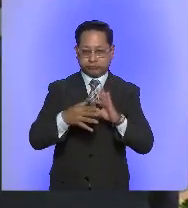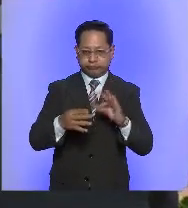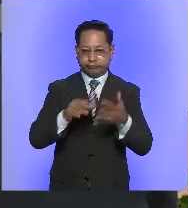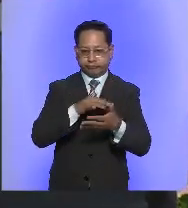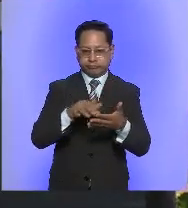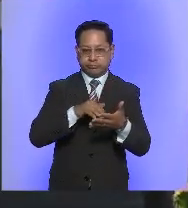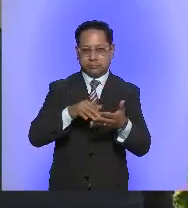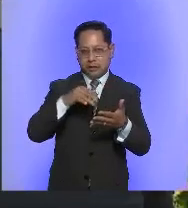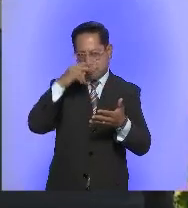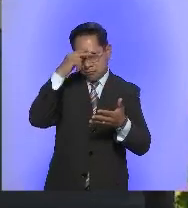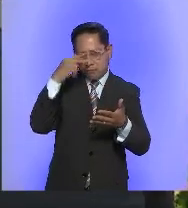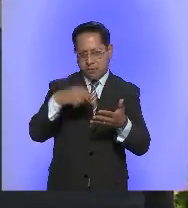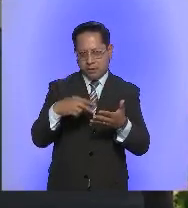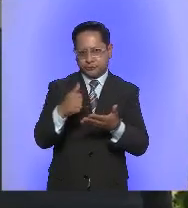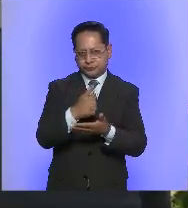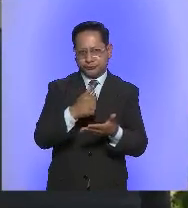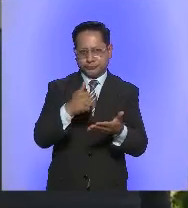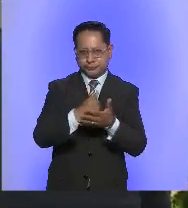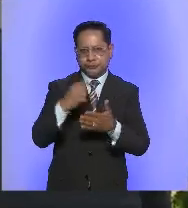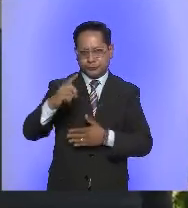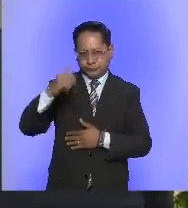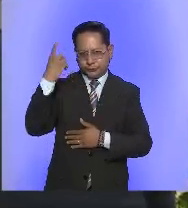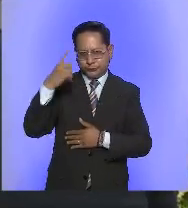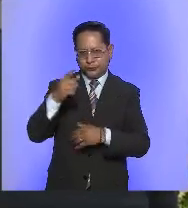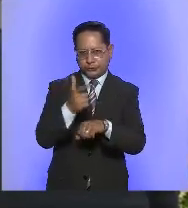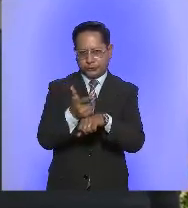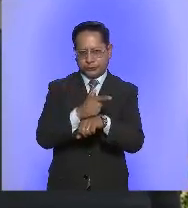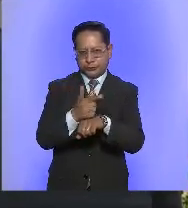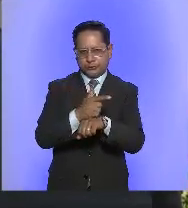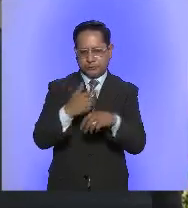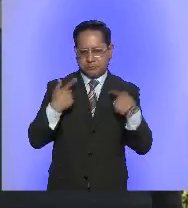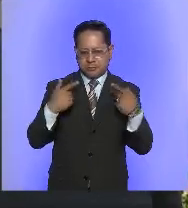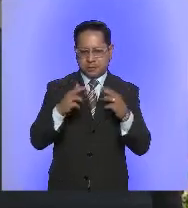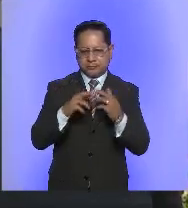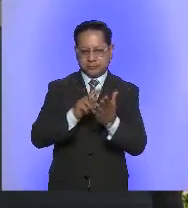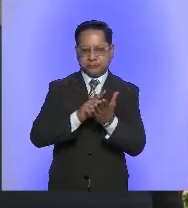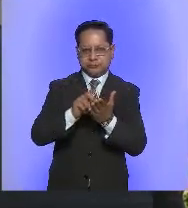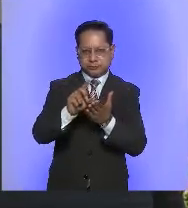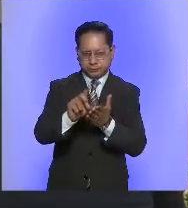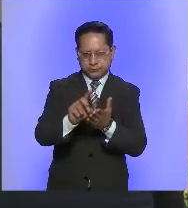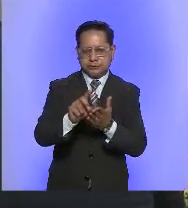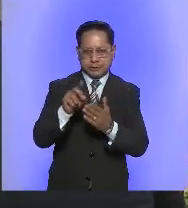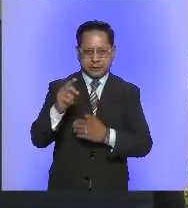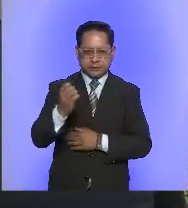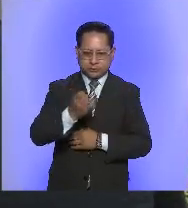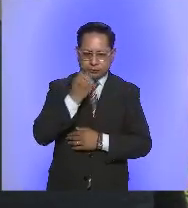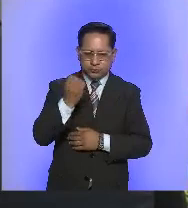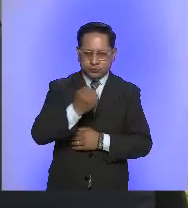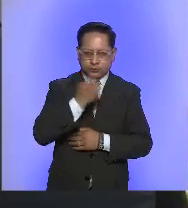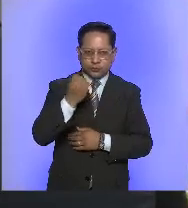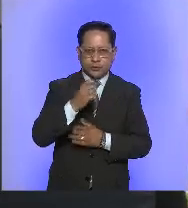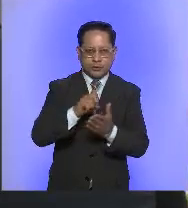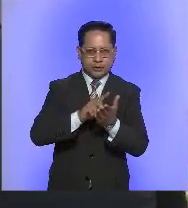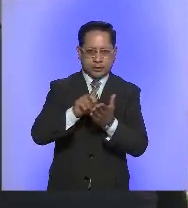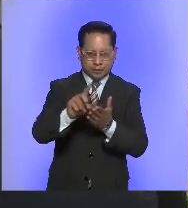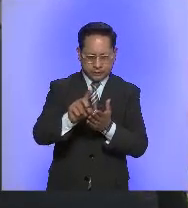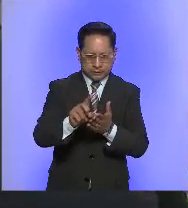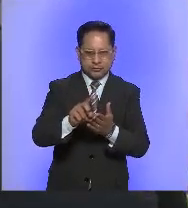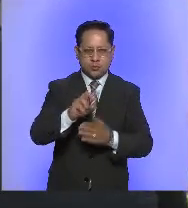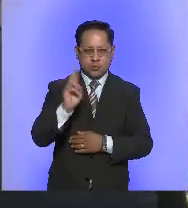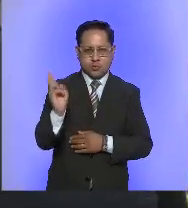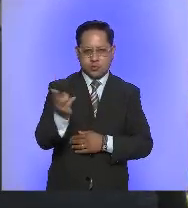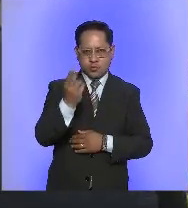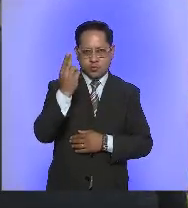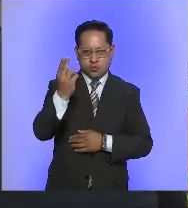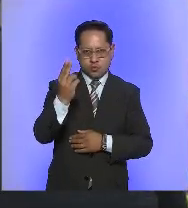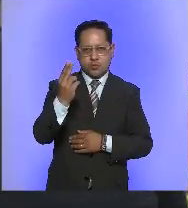duranguense, licenciado y maestro en Derecho por la Facultad de Derecho y Ciencias Políticas de la Universidad Juárez del Estado de Durango.